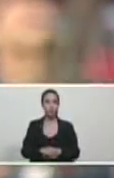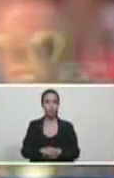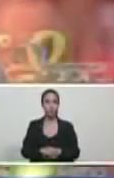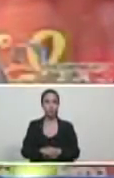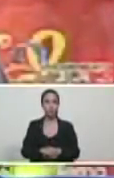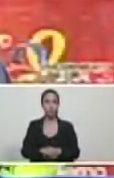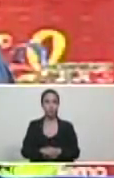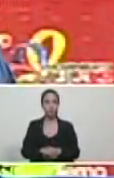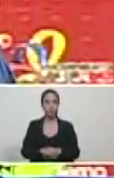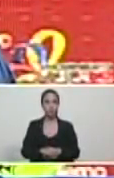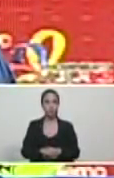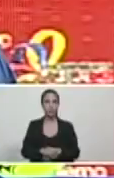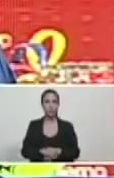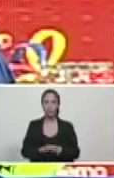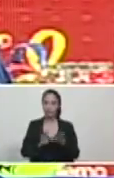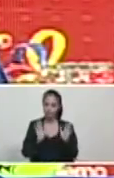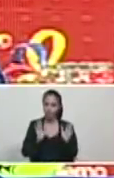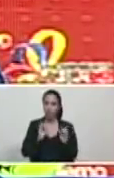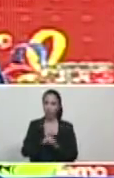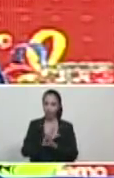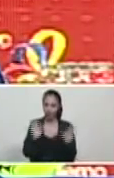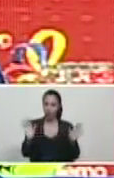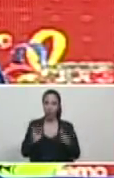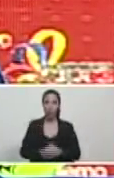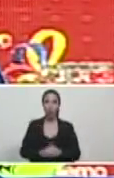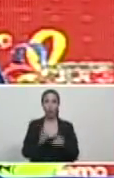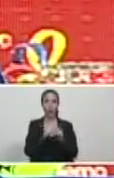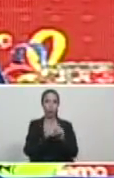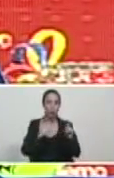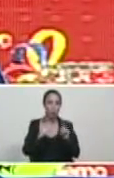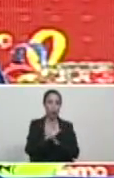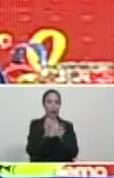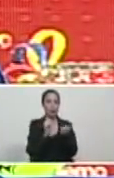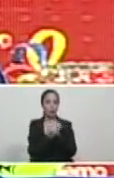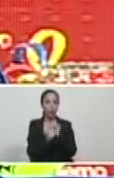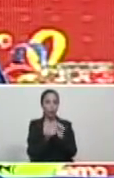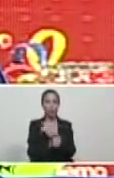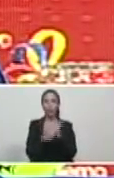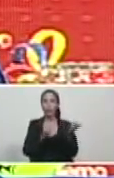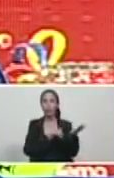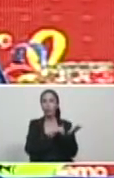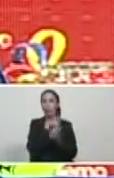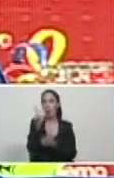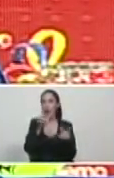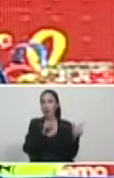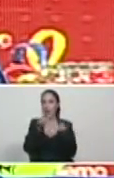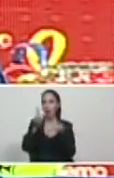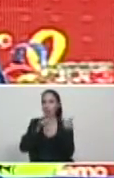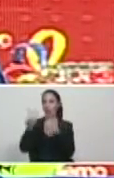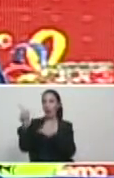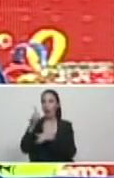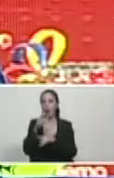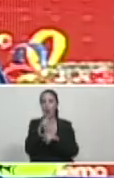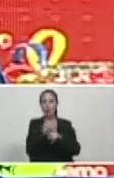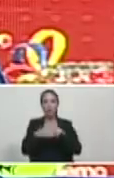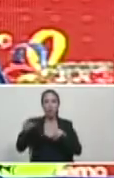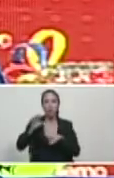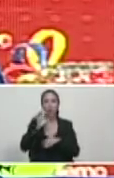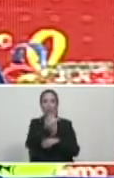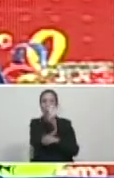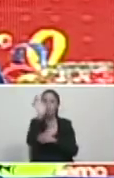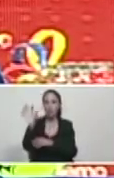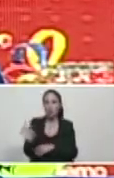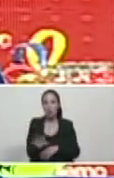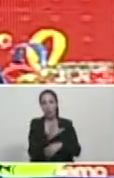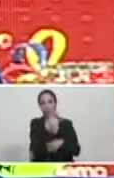representantes, bueno, hacer una gira cultural, deportiva, bien bonita. En el momento en que los estudios